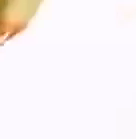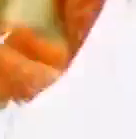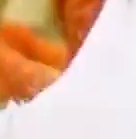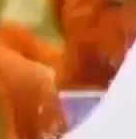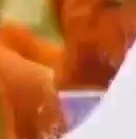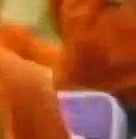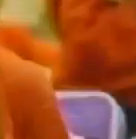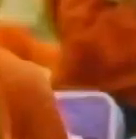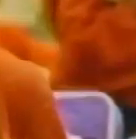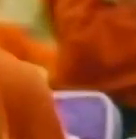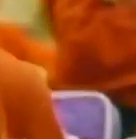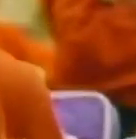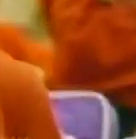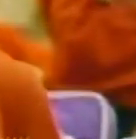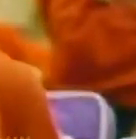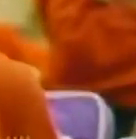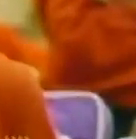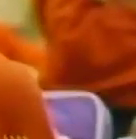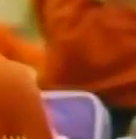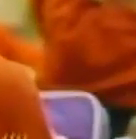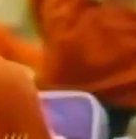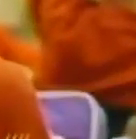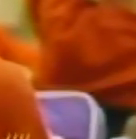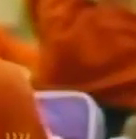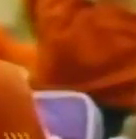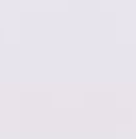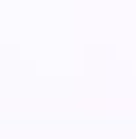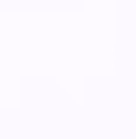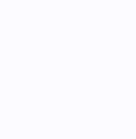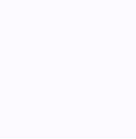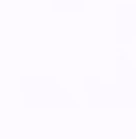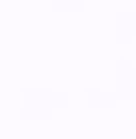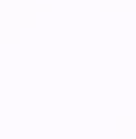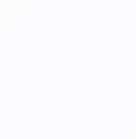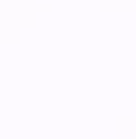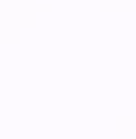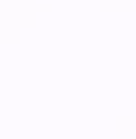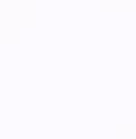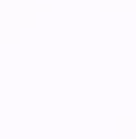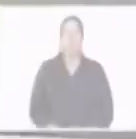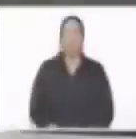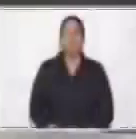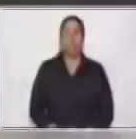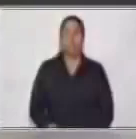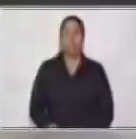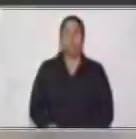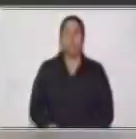A continuación, comunicación y lenguaje, quinto primaria.